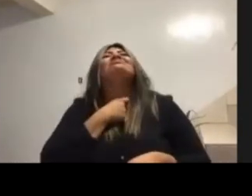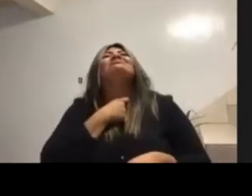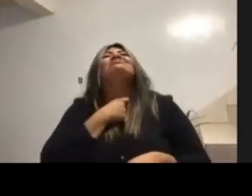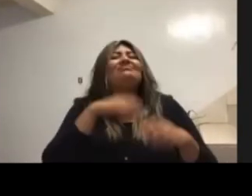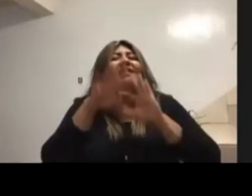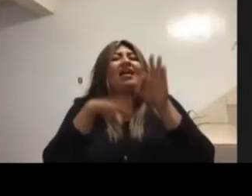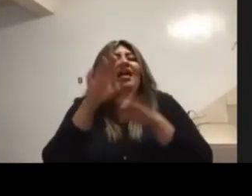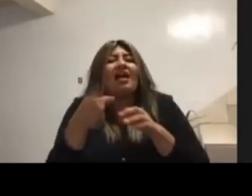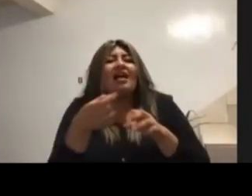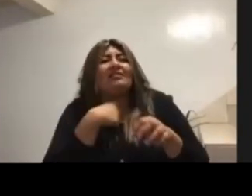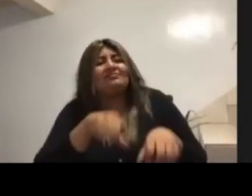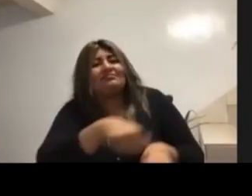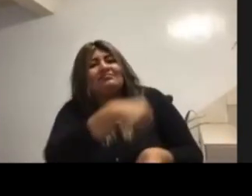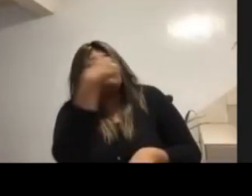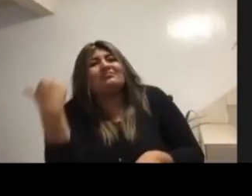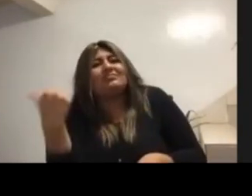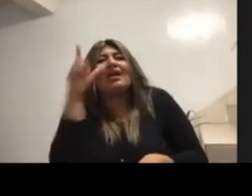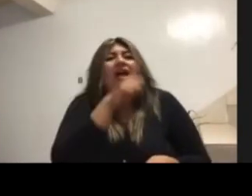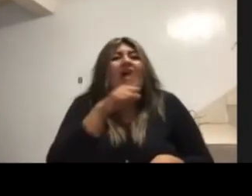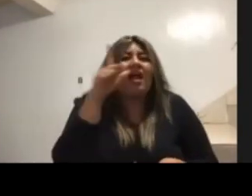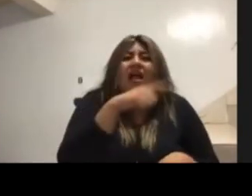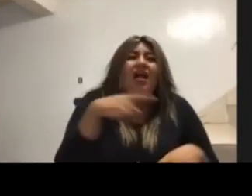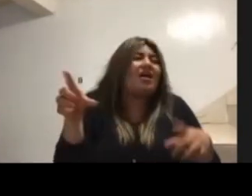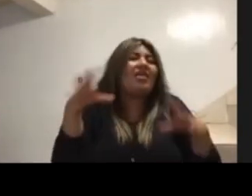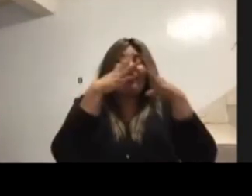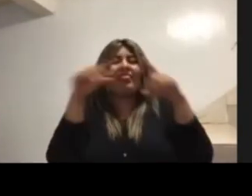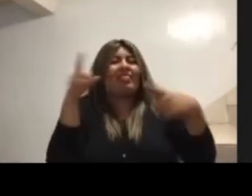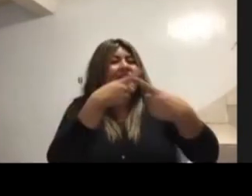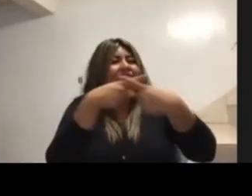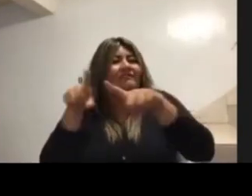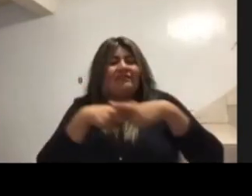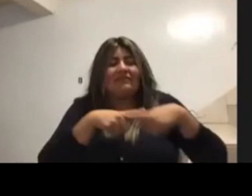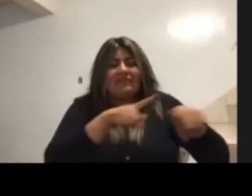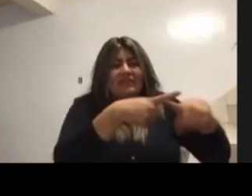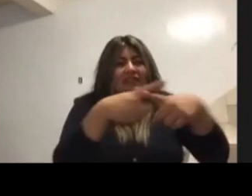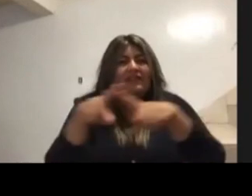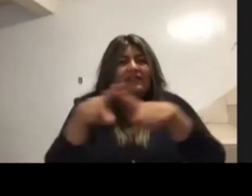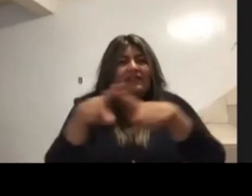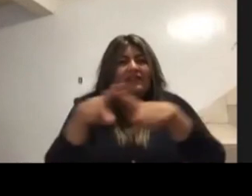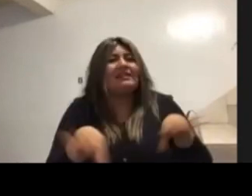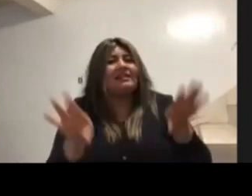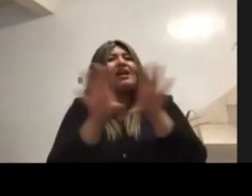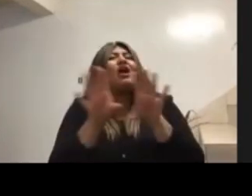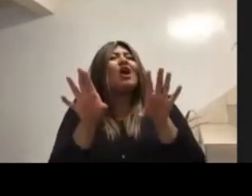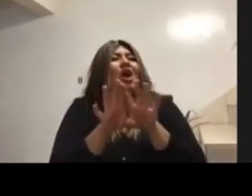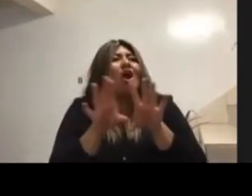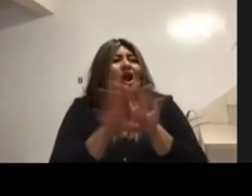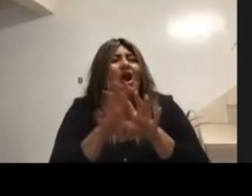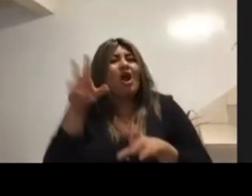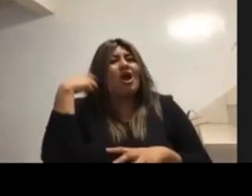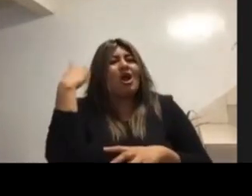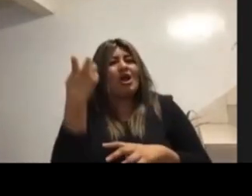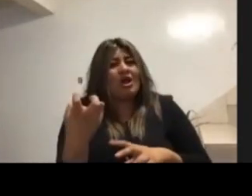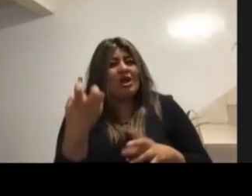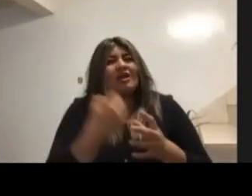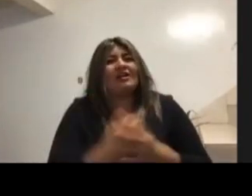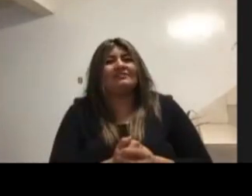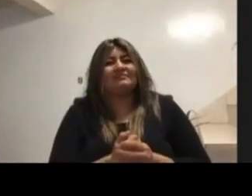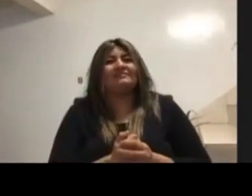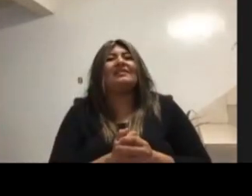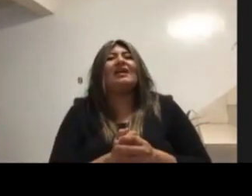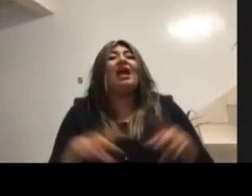escucha. Es decir, todo eso se va complejizando y por lo tanto, pues para eso es que se requiere gente que sea